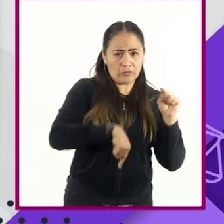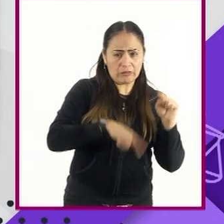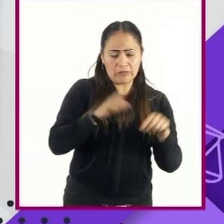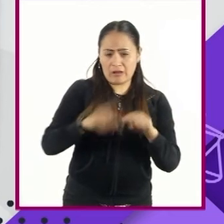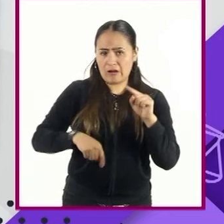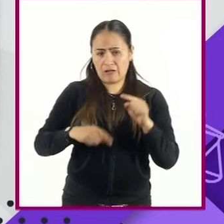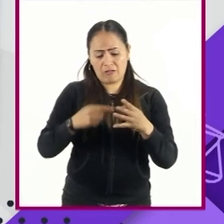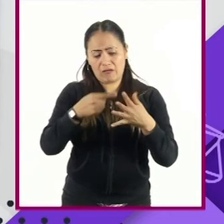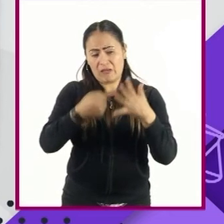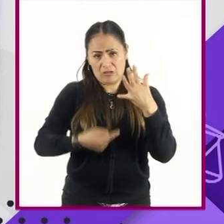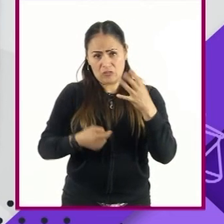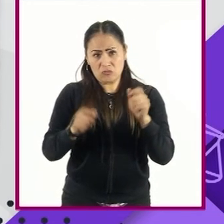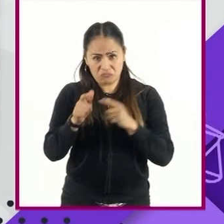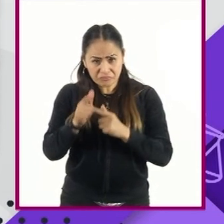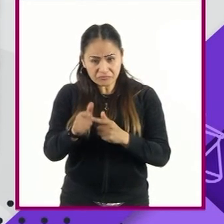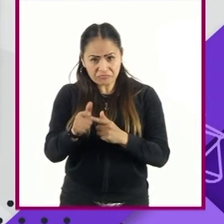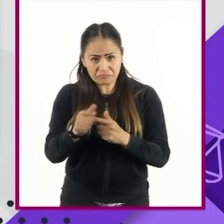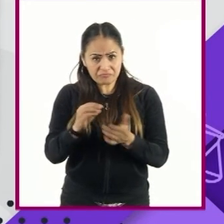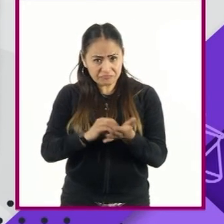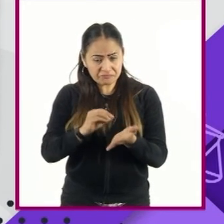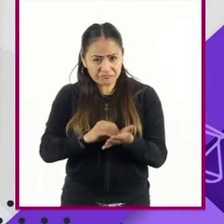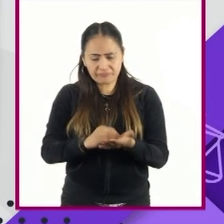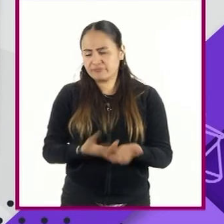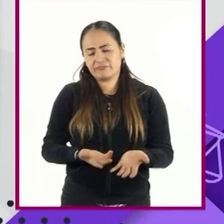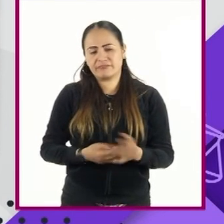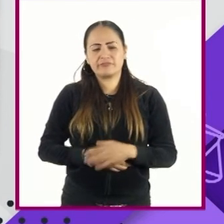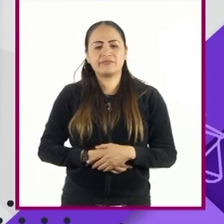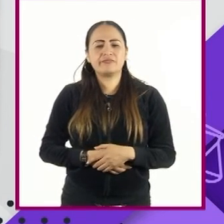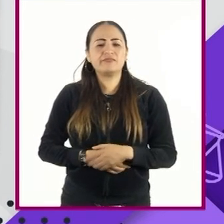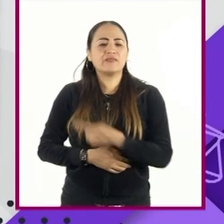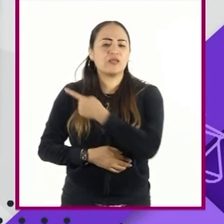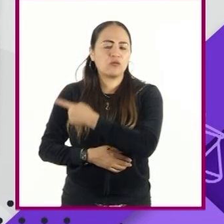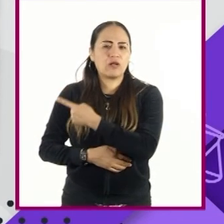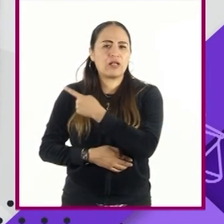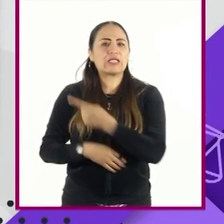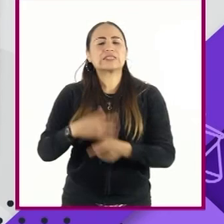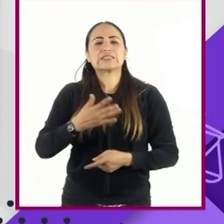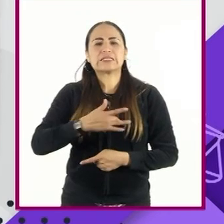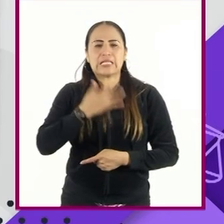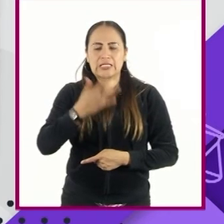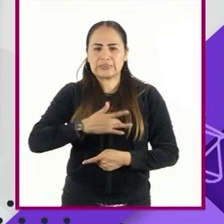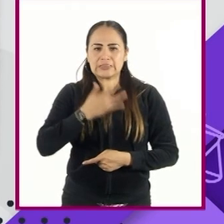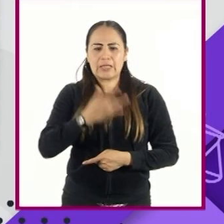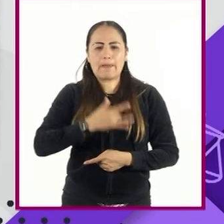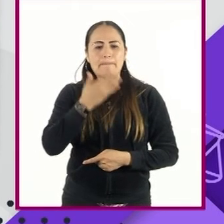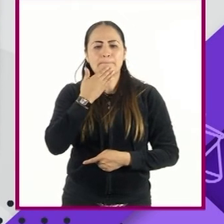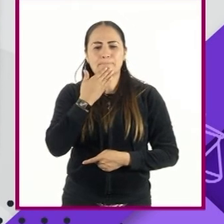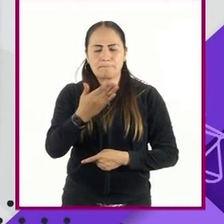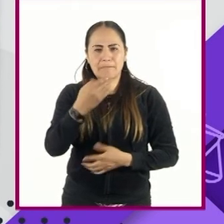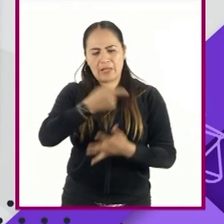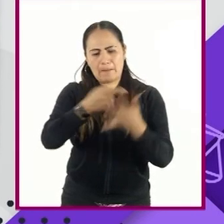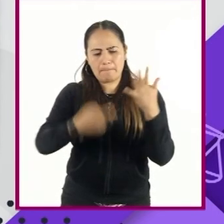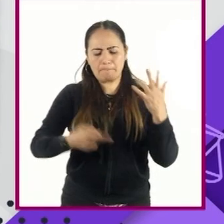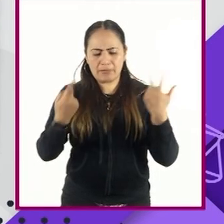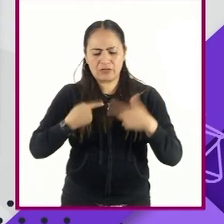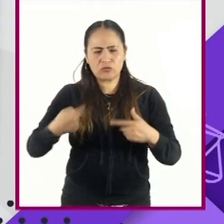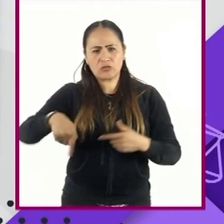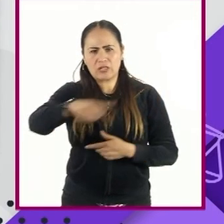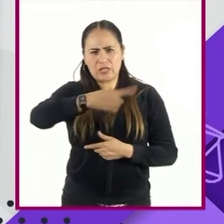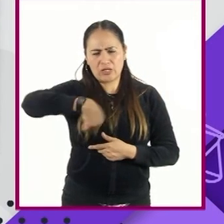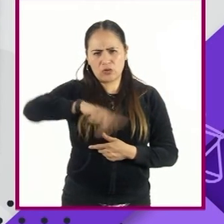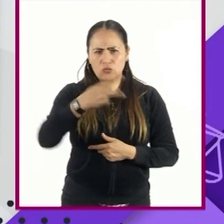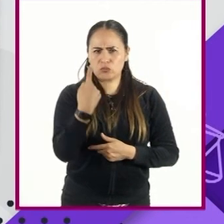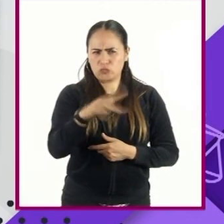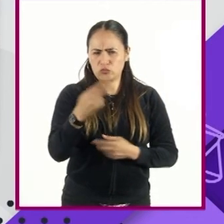presencia de los otros. El bien común o bienestar social debe satisfacer las necesidades de los individuos en sus